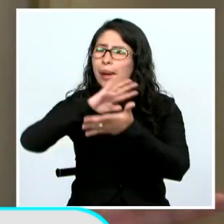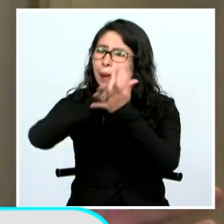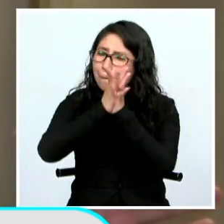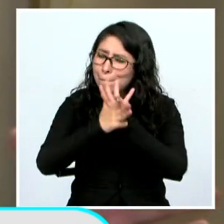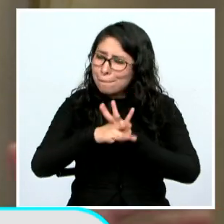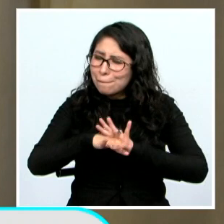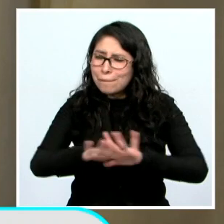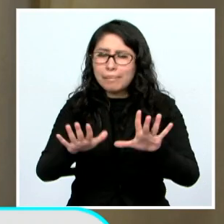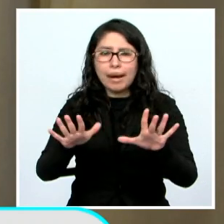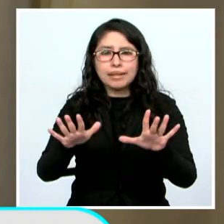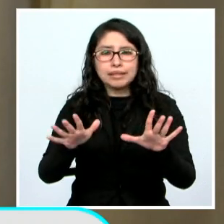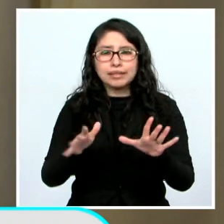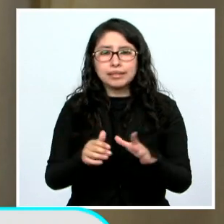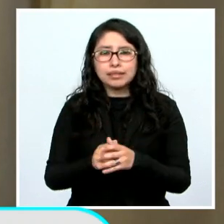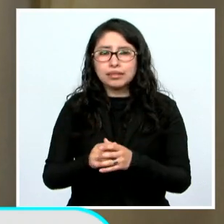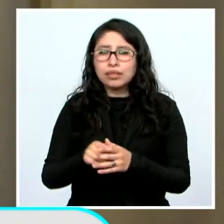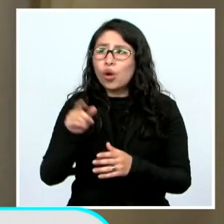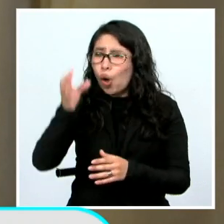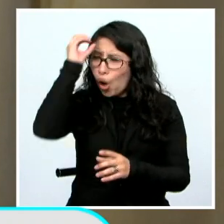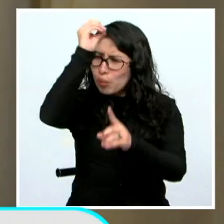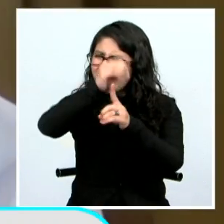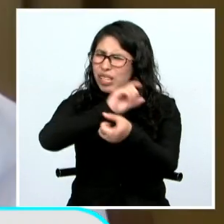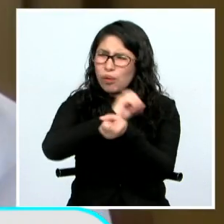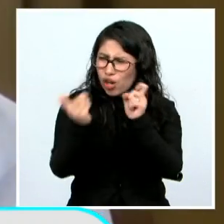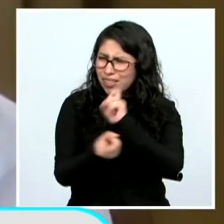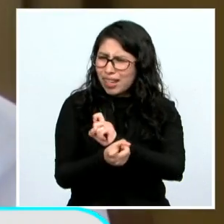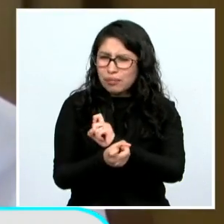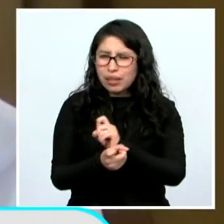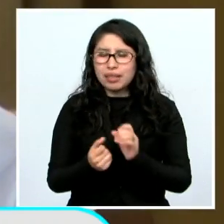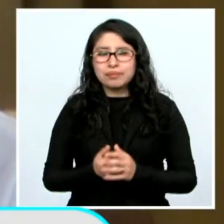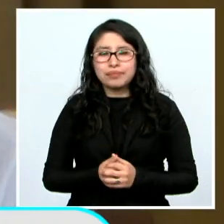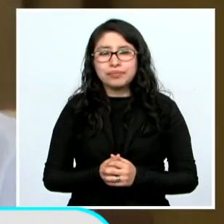crisis. ¿Ha cambiado en algo el objetivo, presidenta?